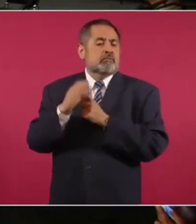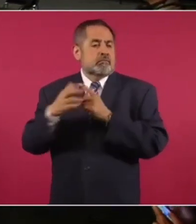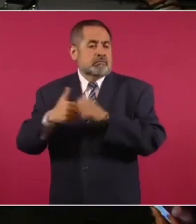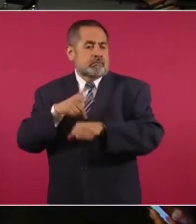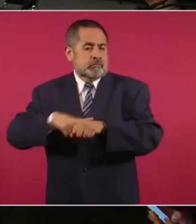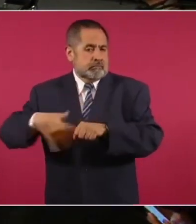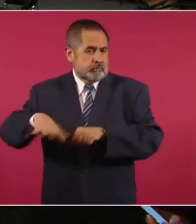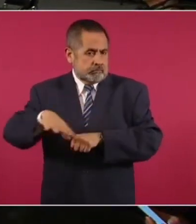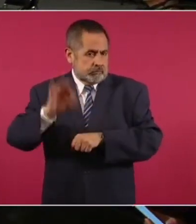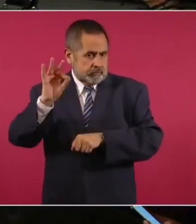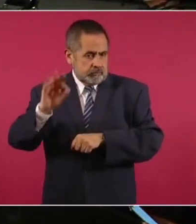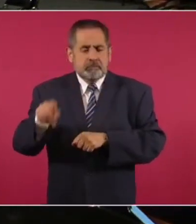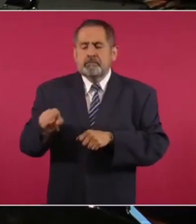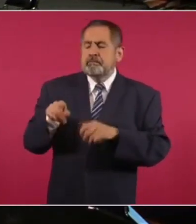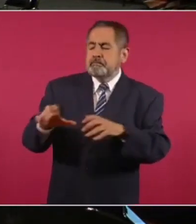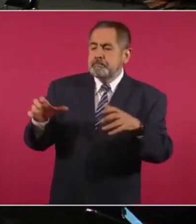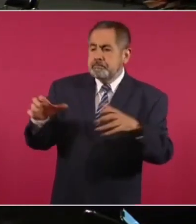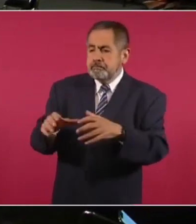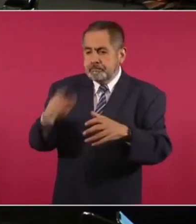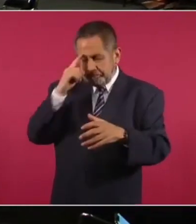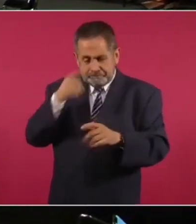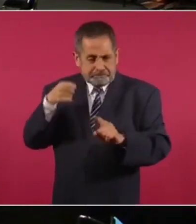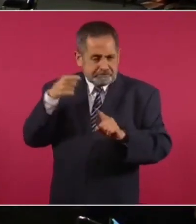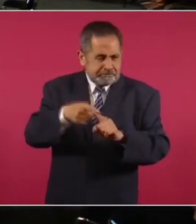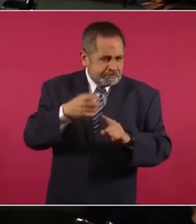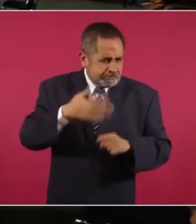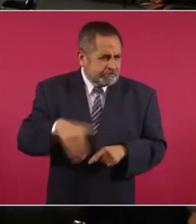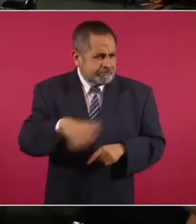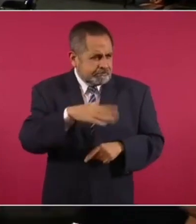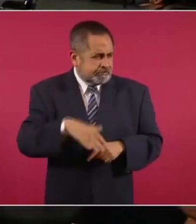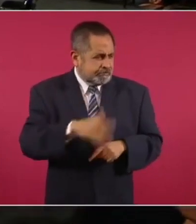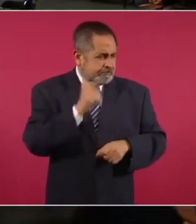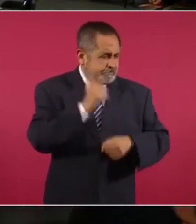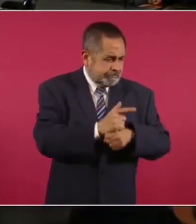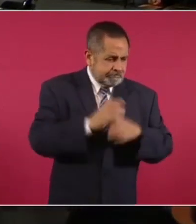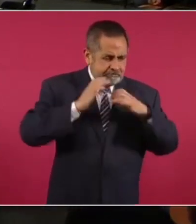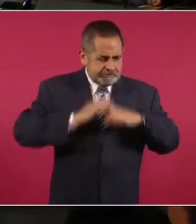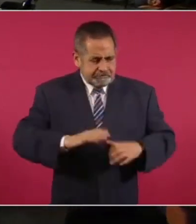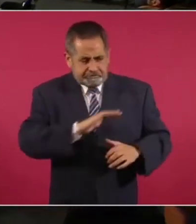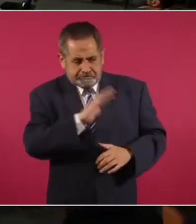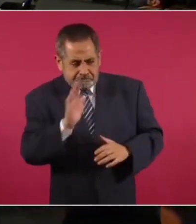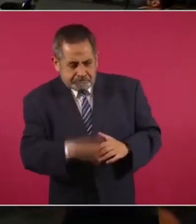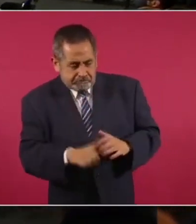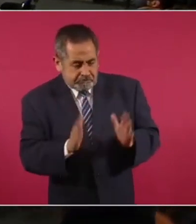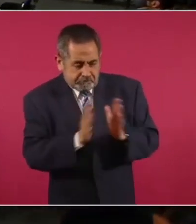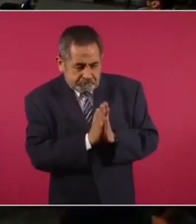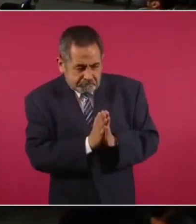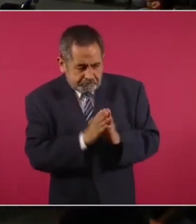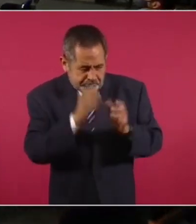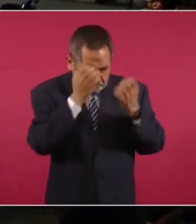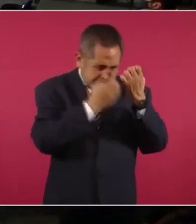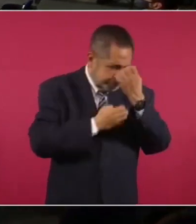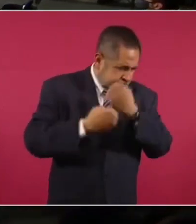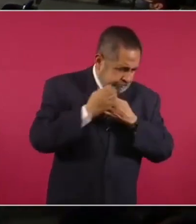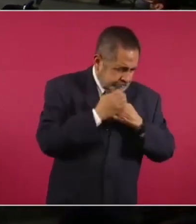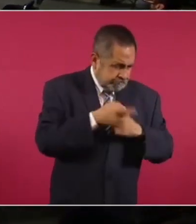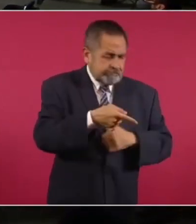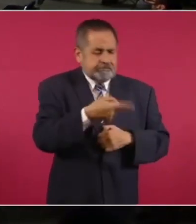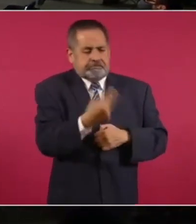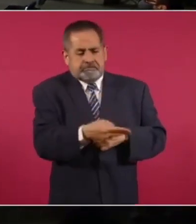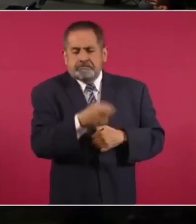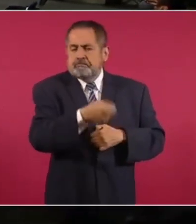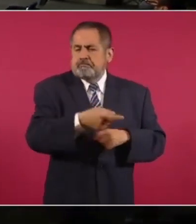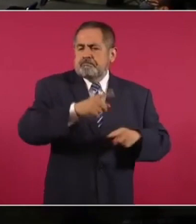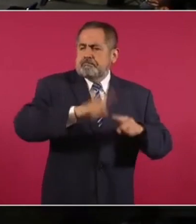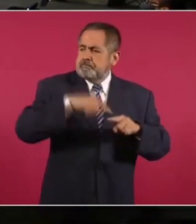su operación significa la búsqueda forense con fines de identificación a través de un enfoque masivo con